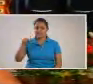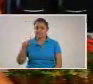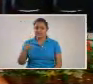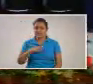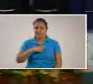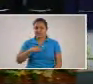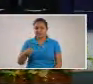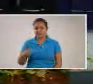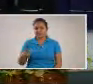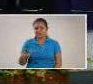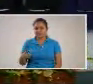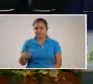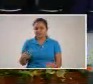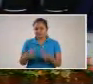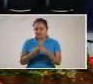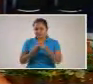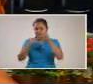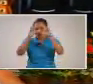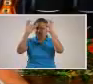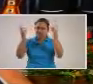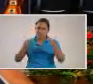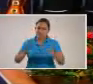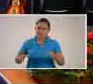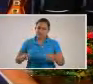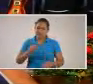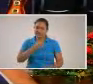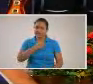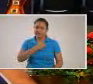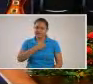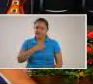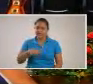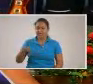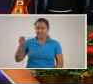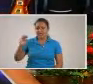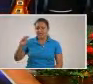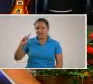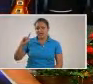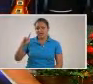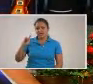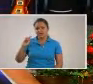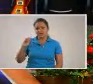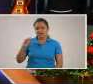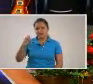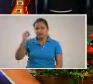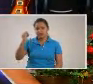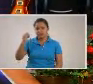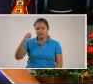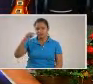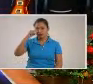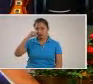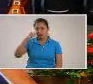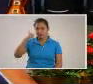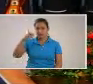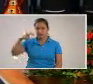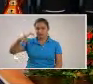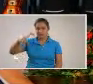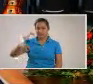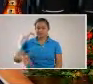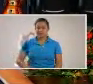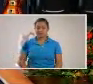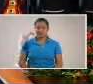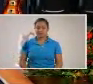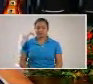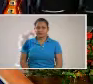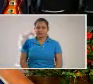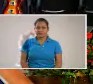Europa. No solo Europa, la OTAN, la Unión Europea, Estados Unidos y todos esos que están unidos en ese tratado del